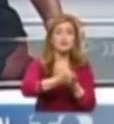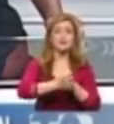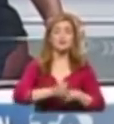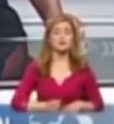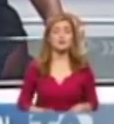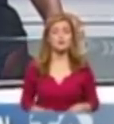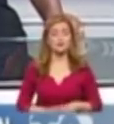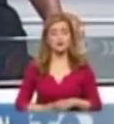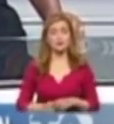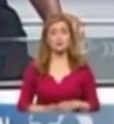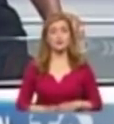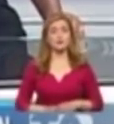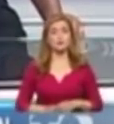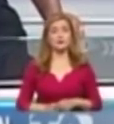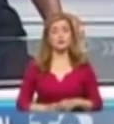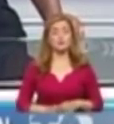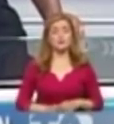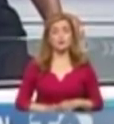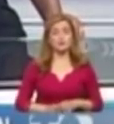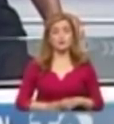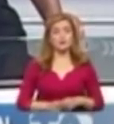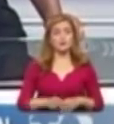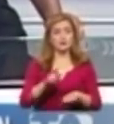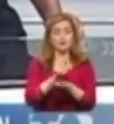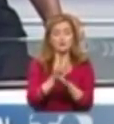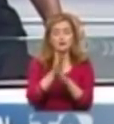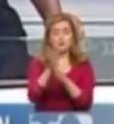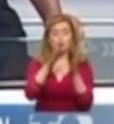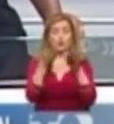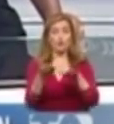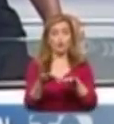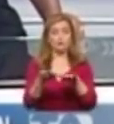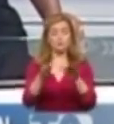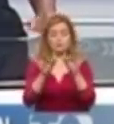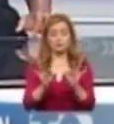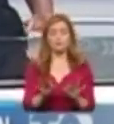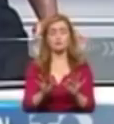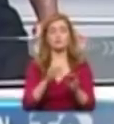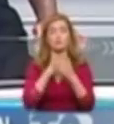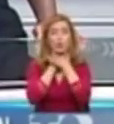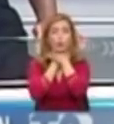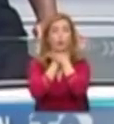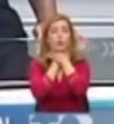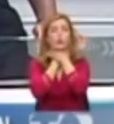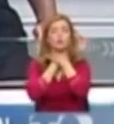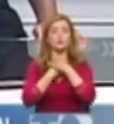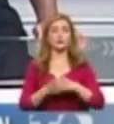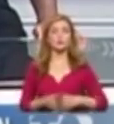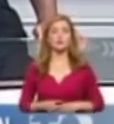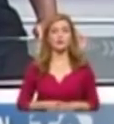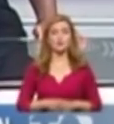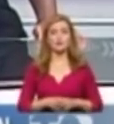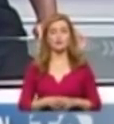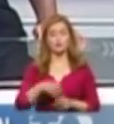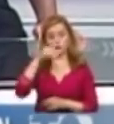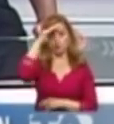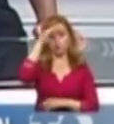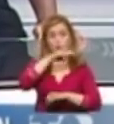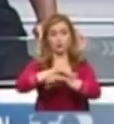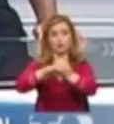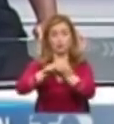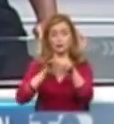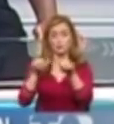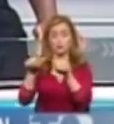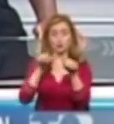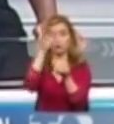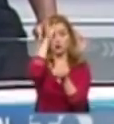lugar. Según el examen legal que le realizaron al cadáver, se confirmó que la víctima fue estrangulada. La policía detuvo al